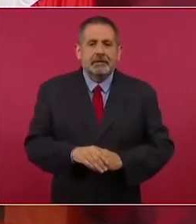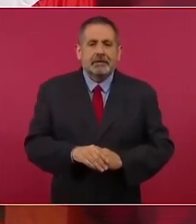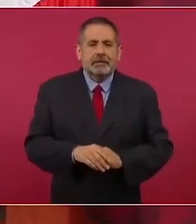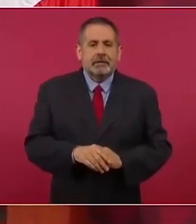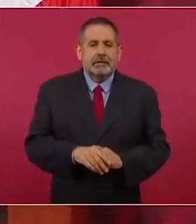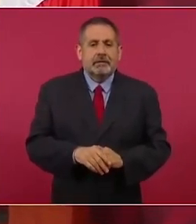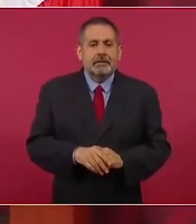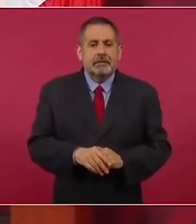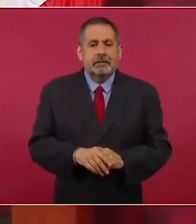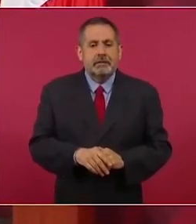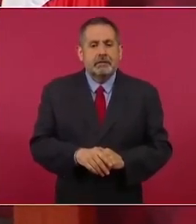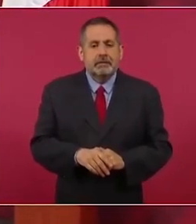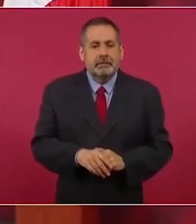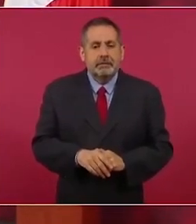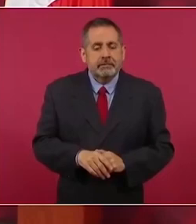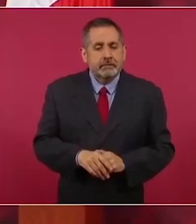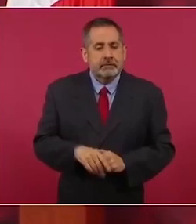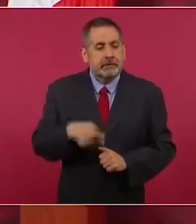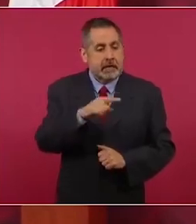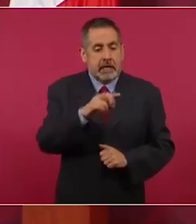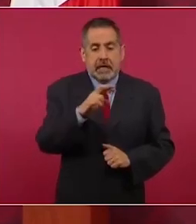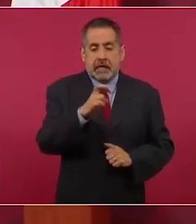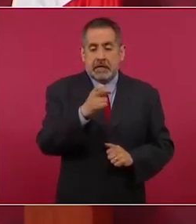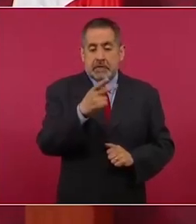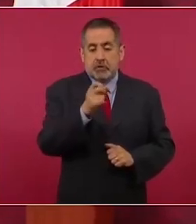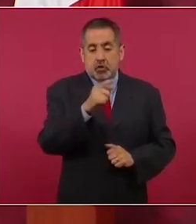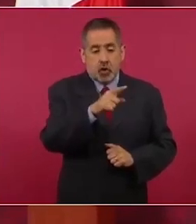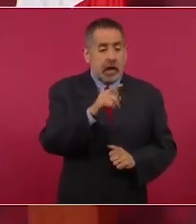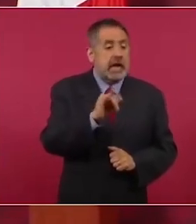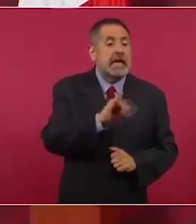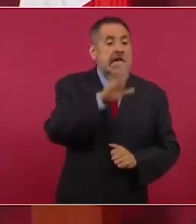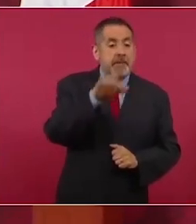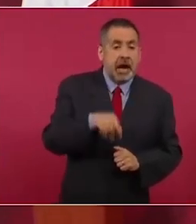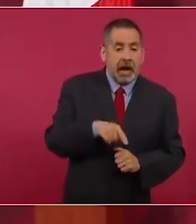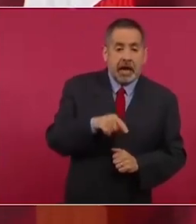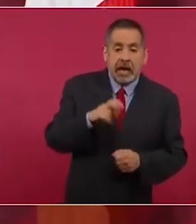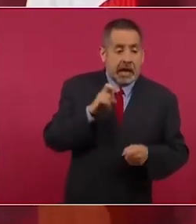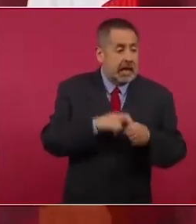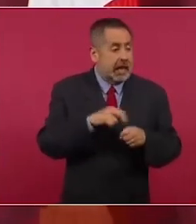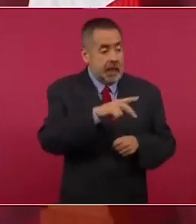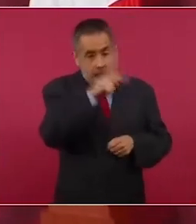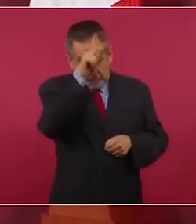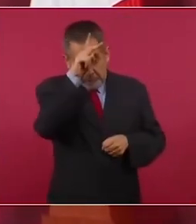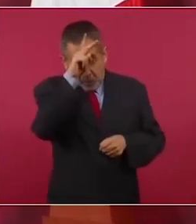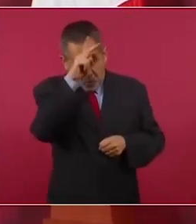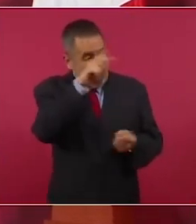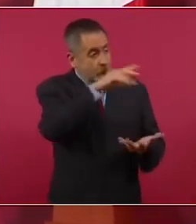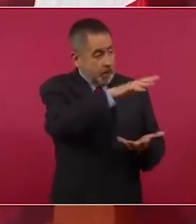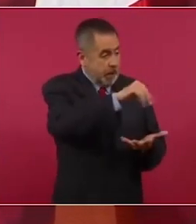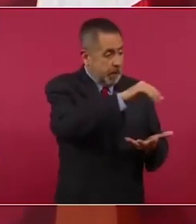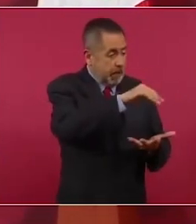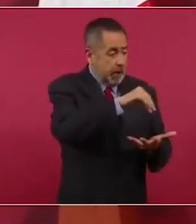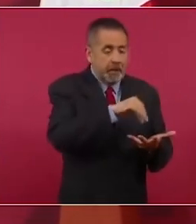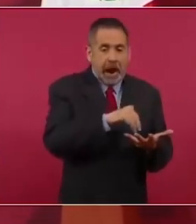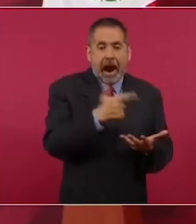Entonces, esta Repsol era la intermediaria entre el gobierno